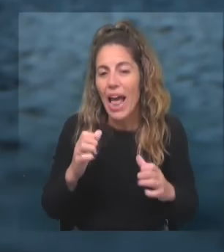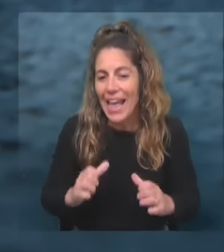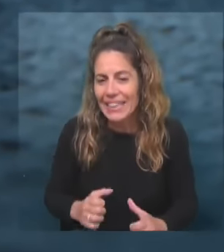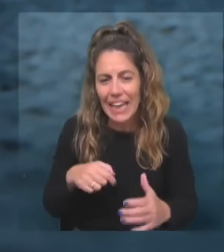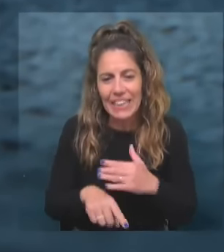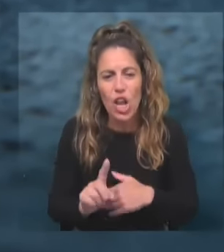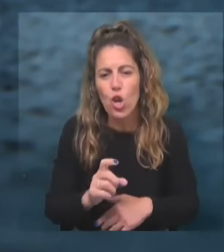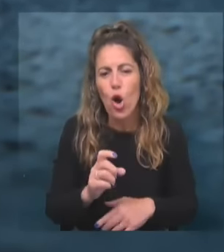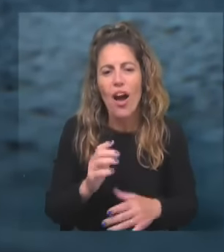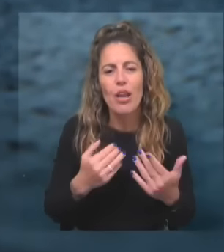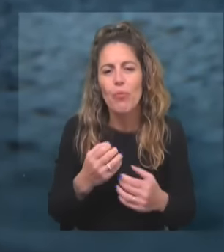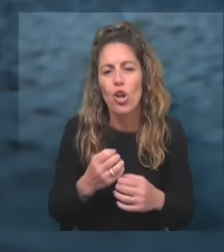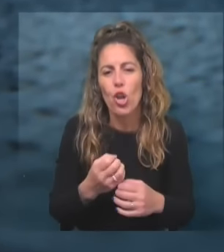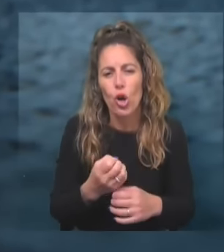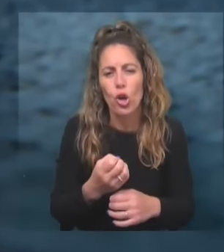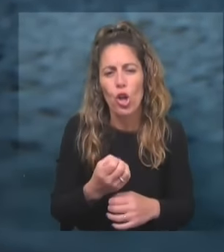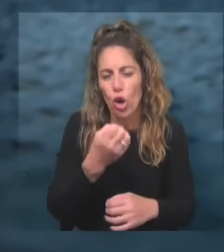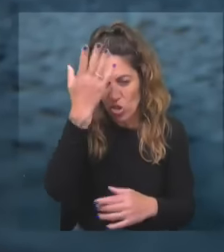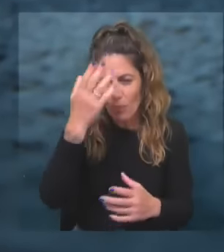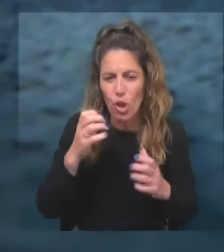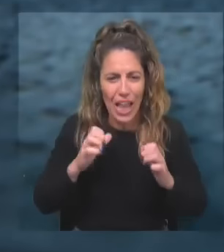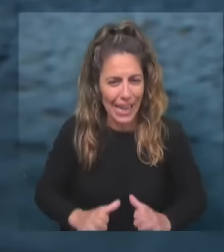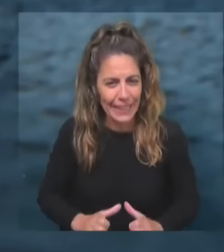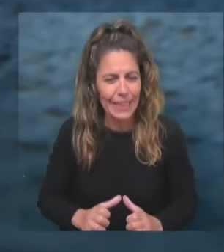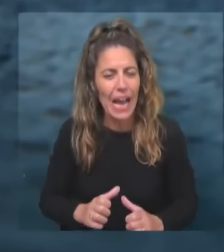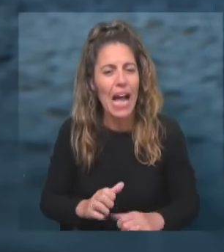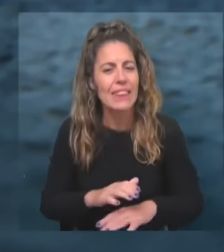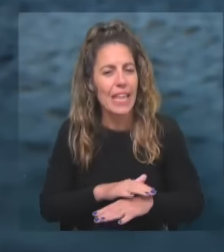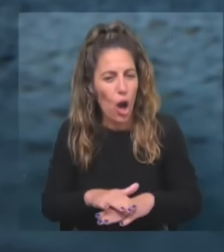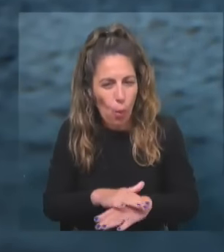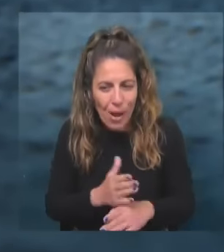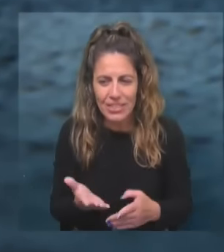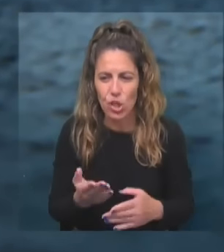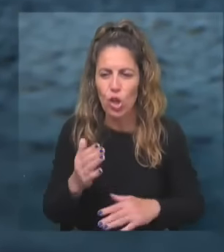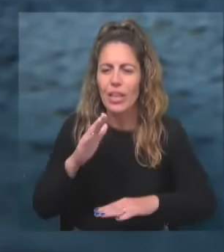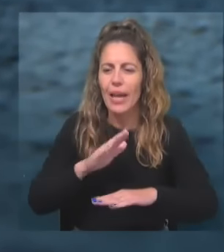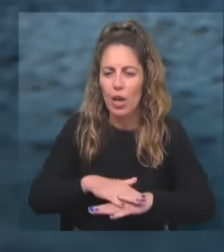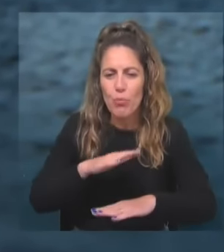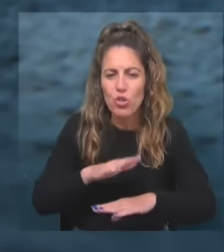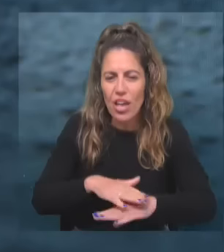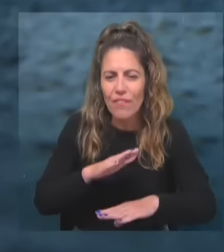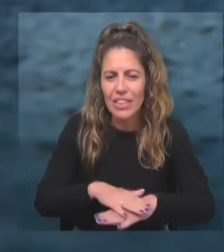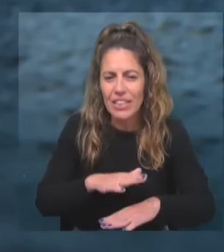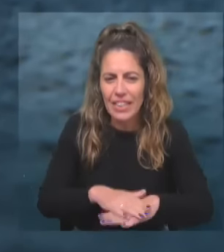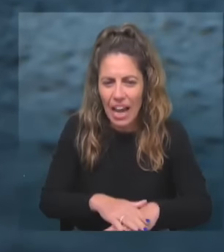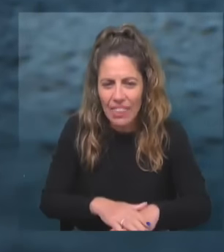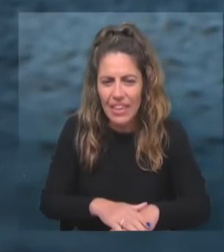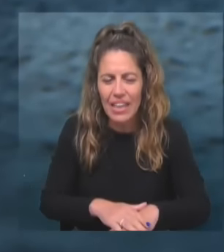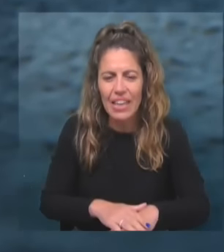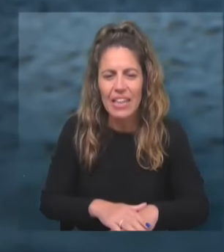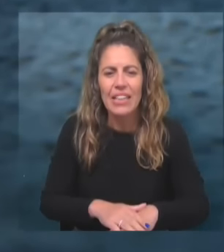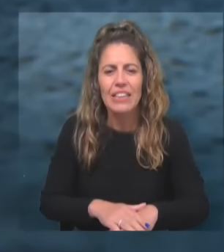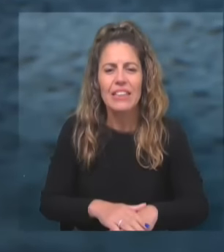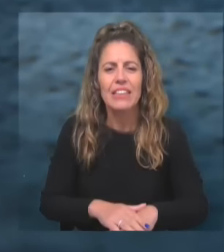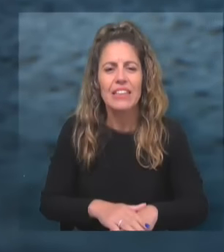de los conceptos inclusive de la ética de la compasión, de la responsabilidad, de las convicciones que tan bien